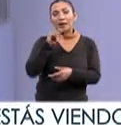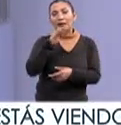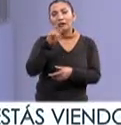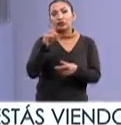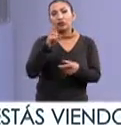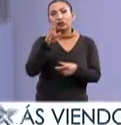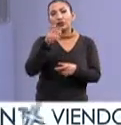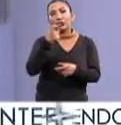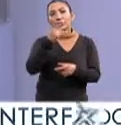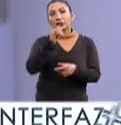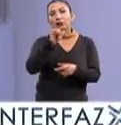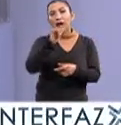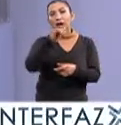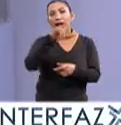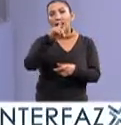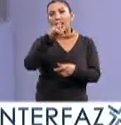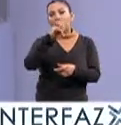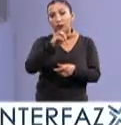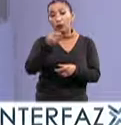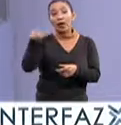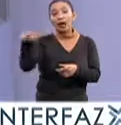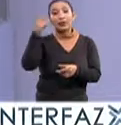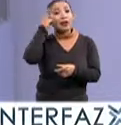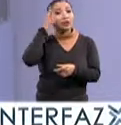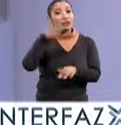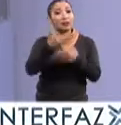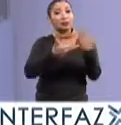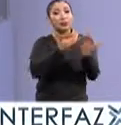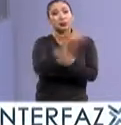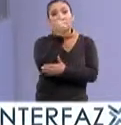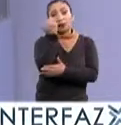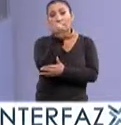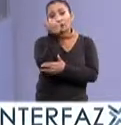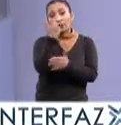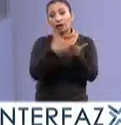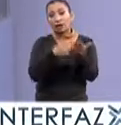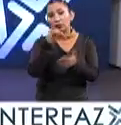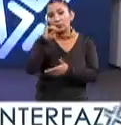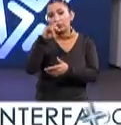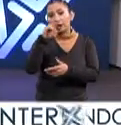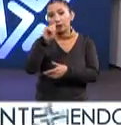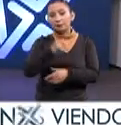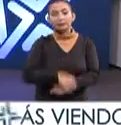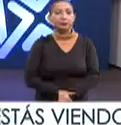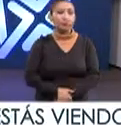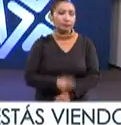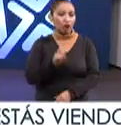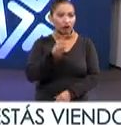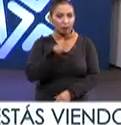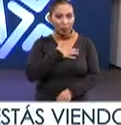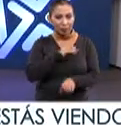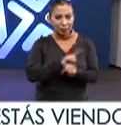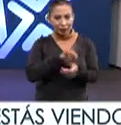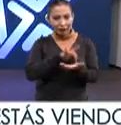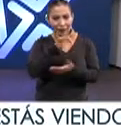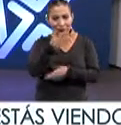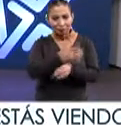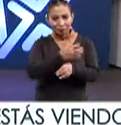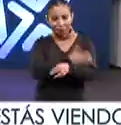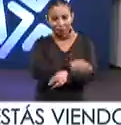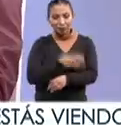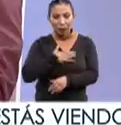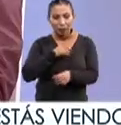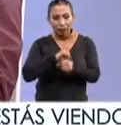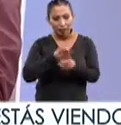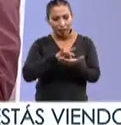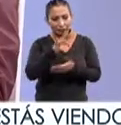Interfaz el doctor Gilberto Alejandro García Guerra. Él es director de Servicios Estudiantiles del Instituto Politécnico Nacional. Doctor, muy buenos días, gracias por estar con nosotros. Muy